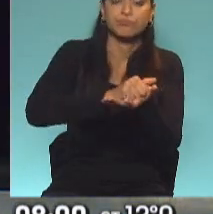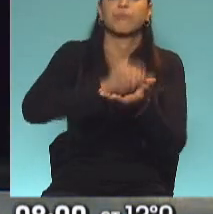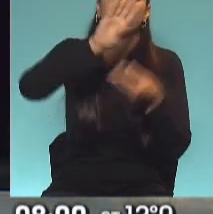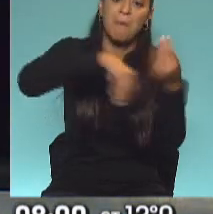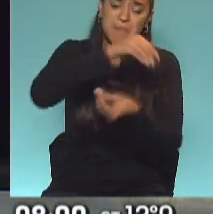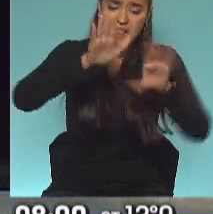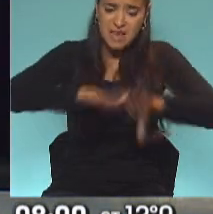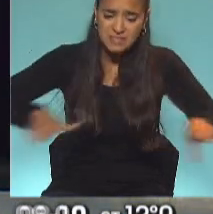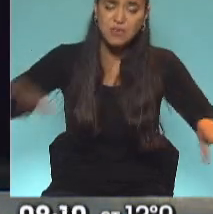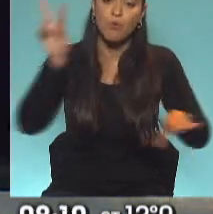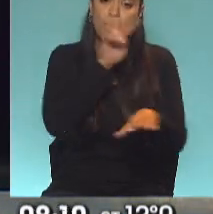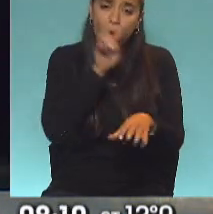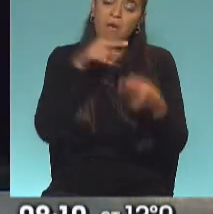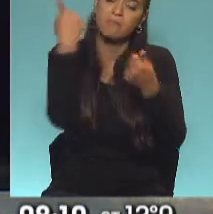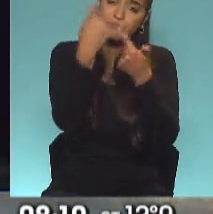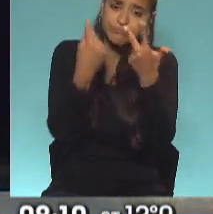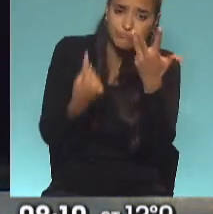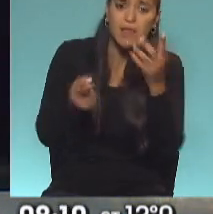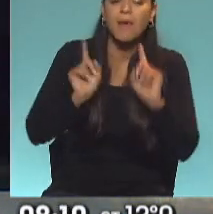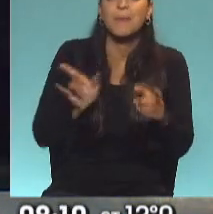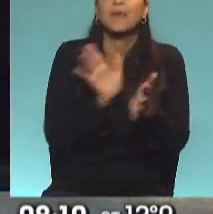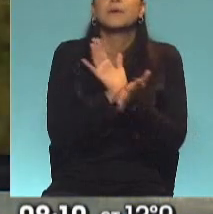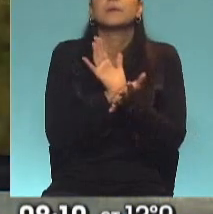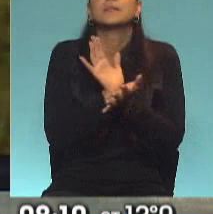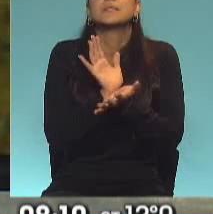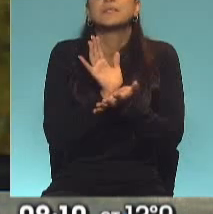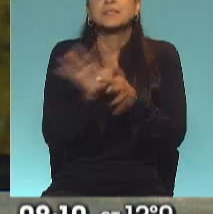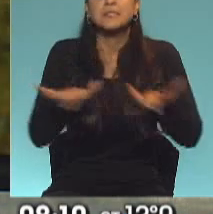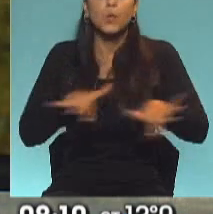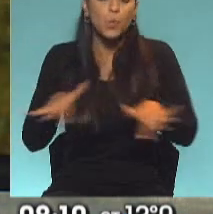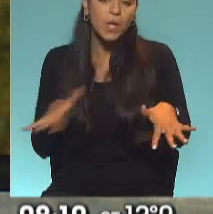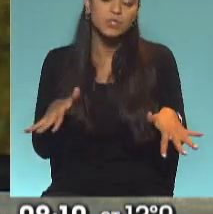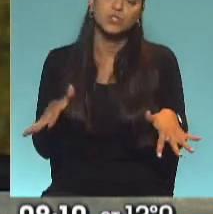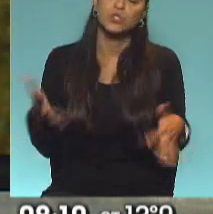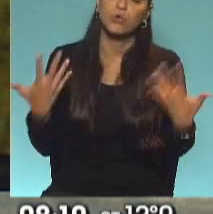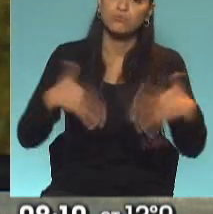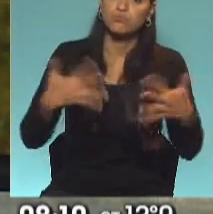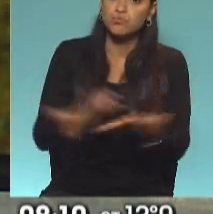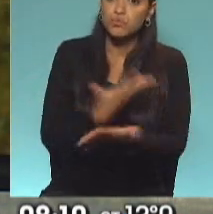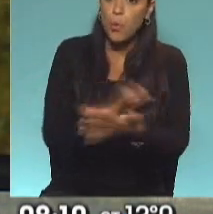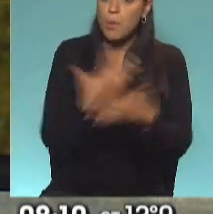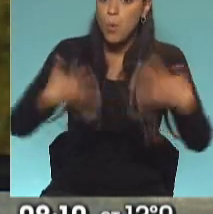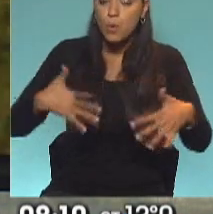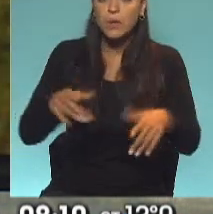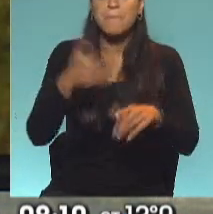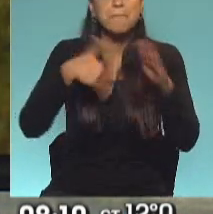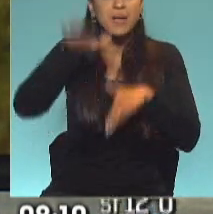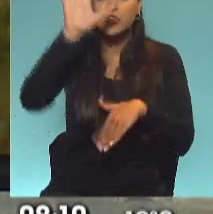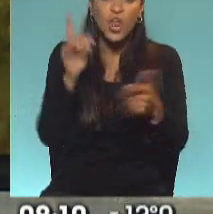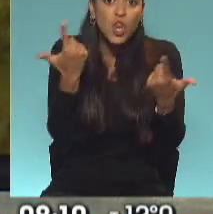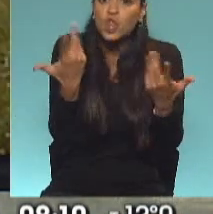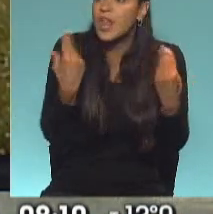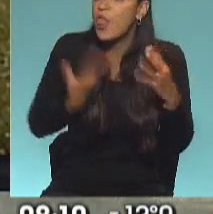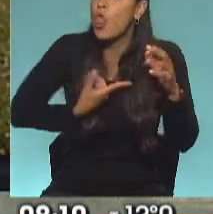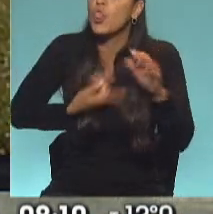de chicos, de mujeres, que además están en una situación de vulnerabilidad habitacional extrema. Sabemos que la mayoría no tiene a